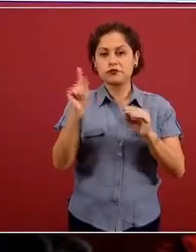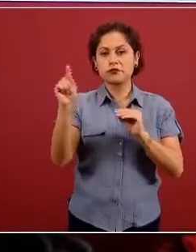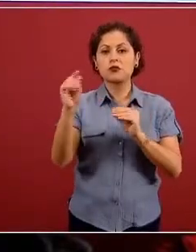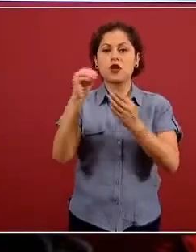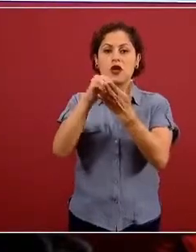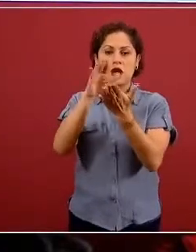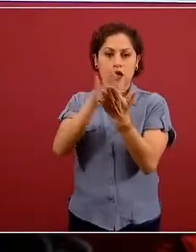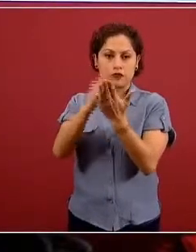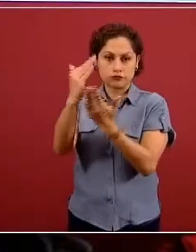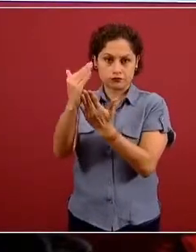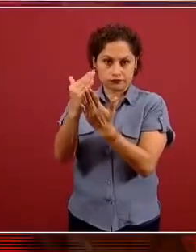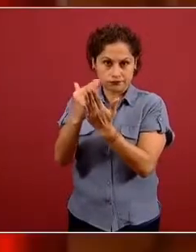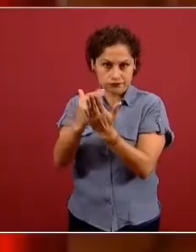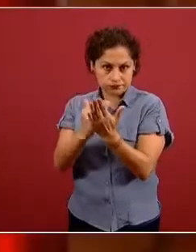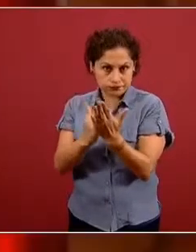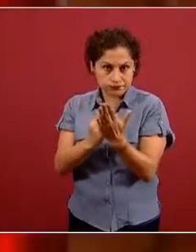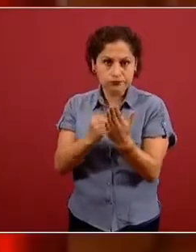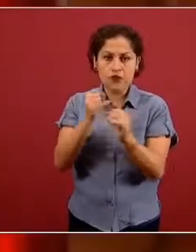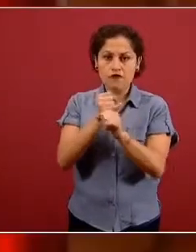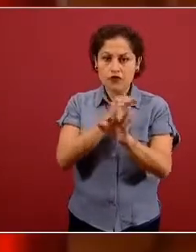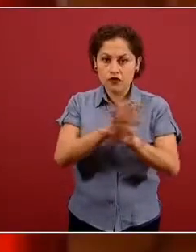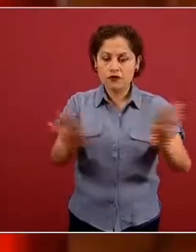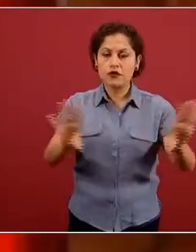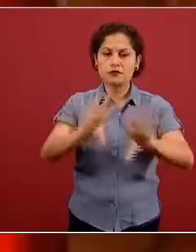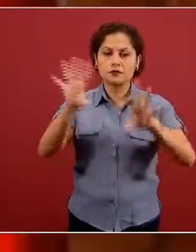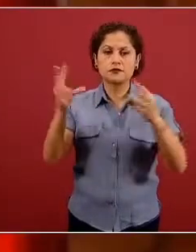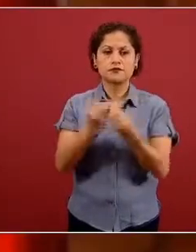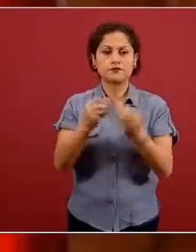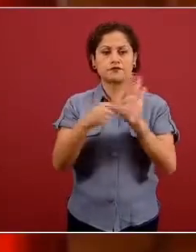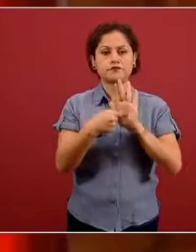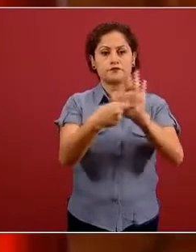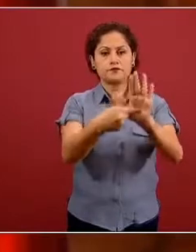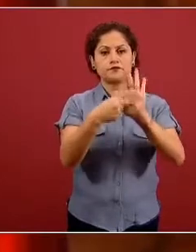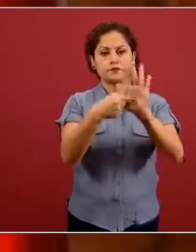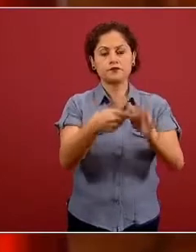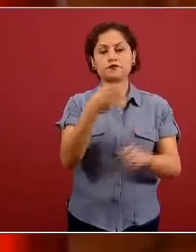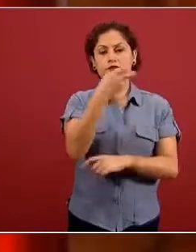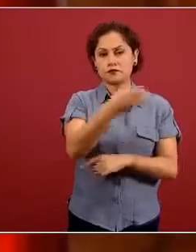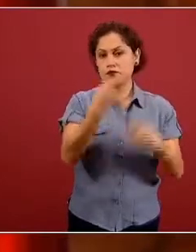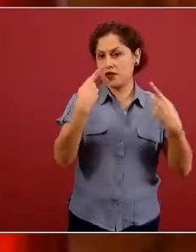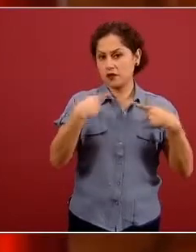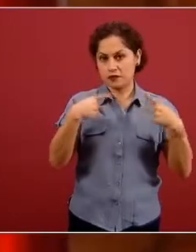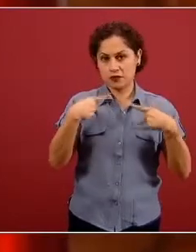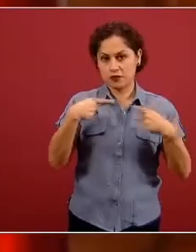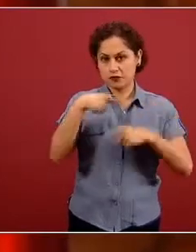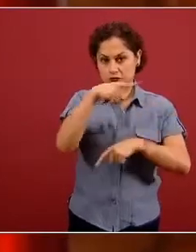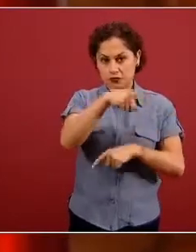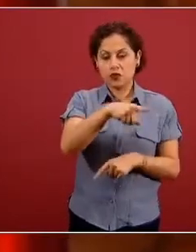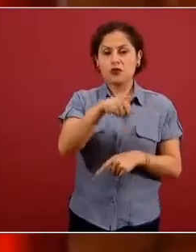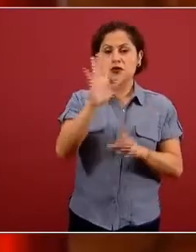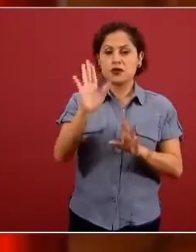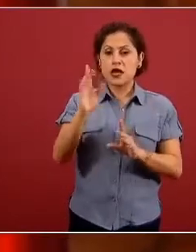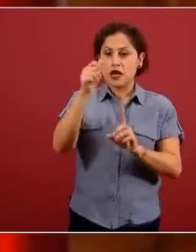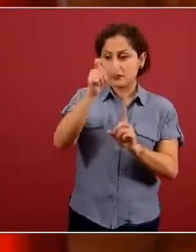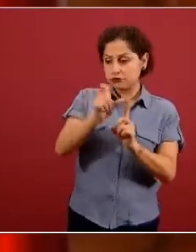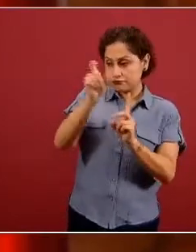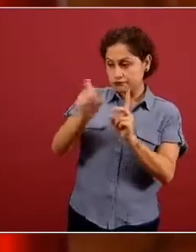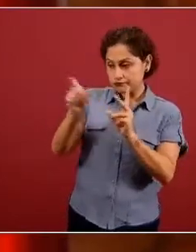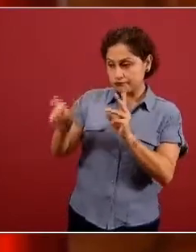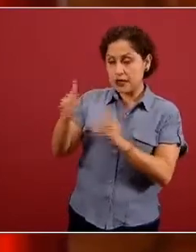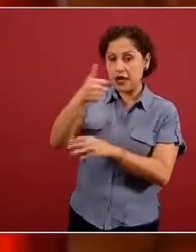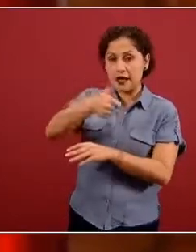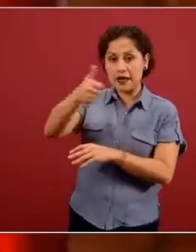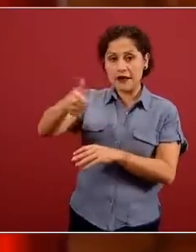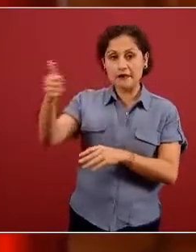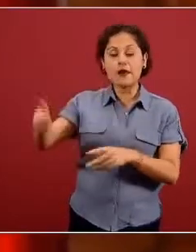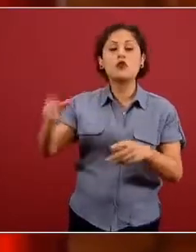sí nominal. Cada una de esas filas es una persona que ha sido estudiada para COVID-19, y por primera vez en